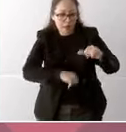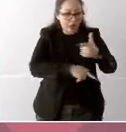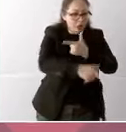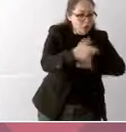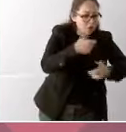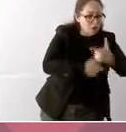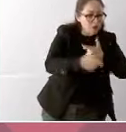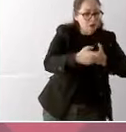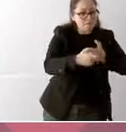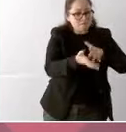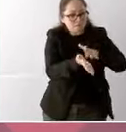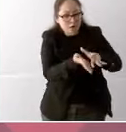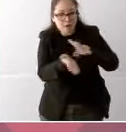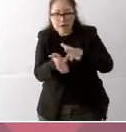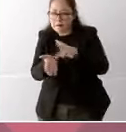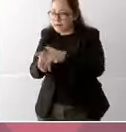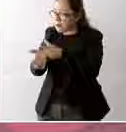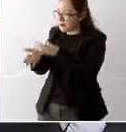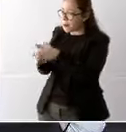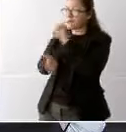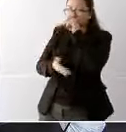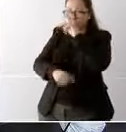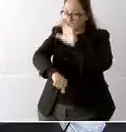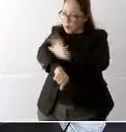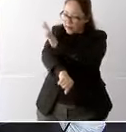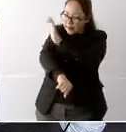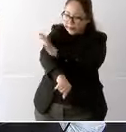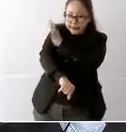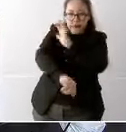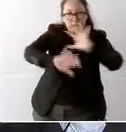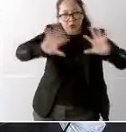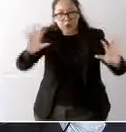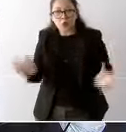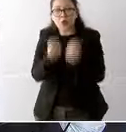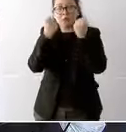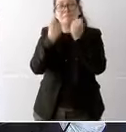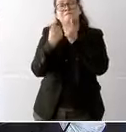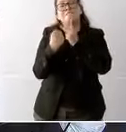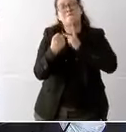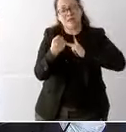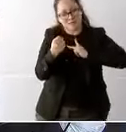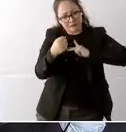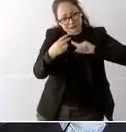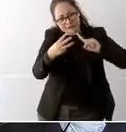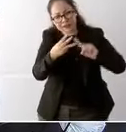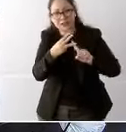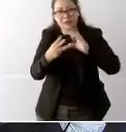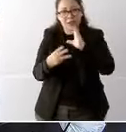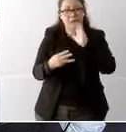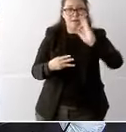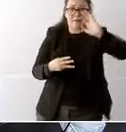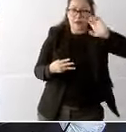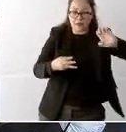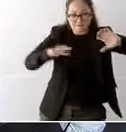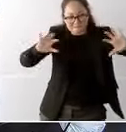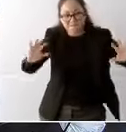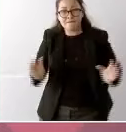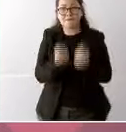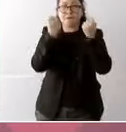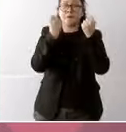productivas, impulsando el sector energético, rescatando Pemex, rescatando la Comisión Federal de